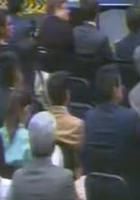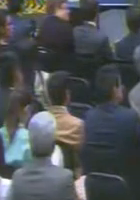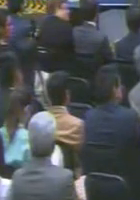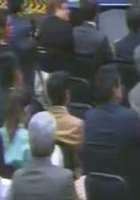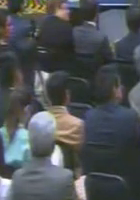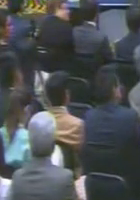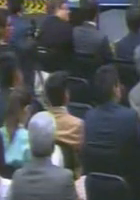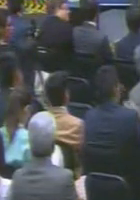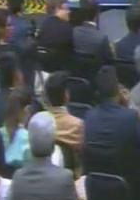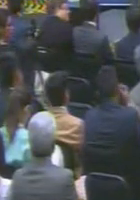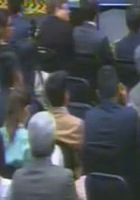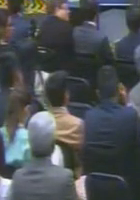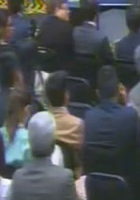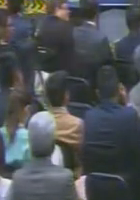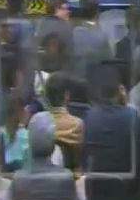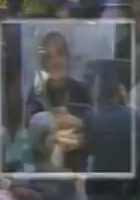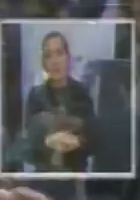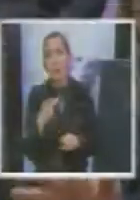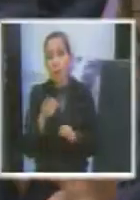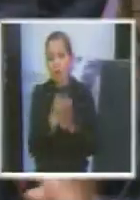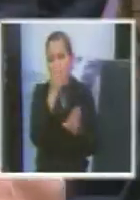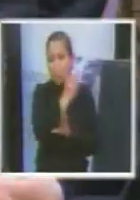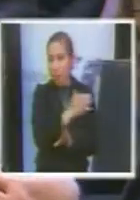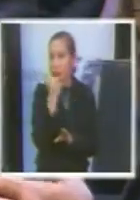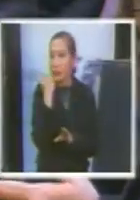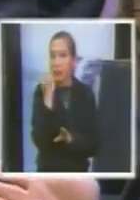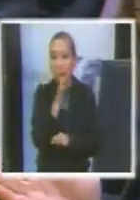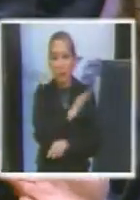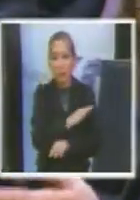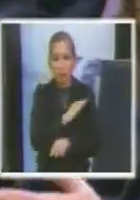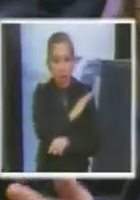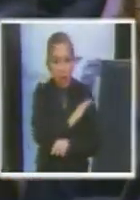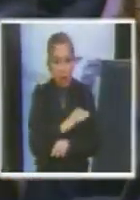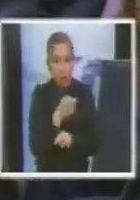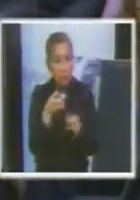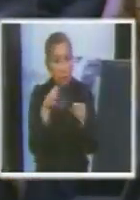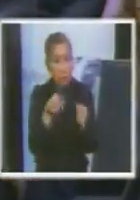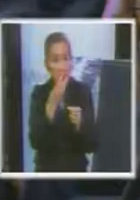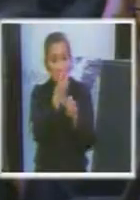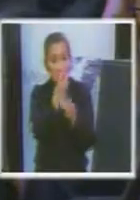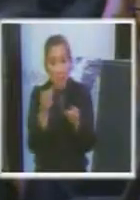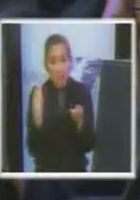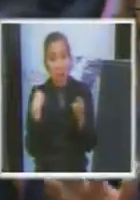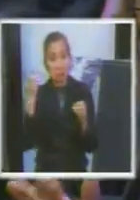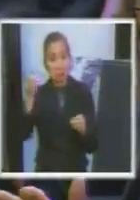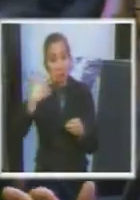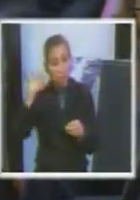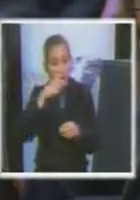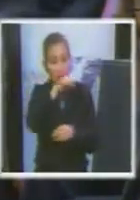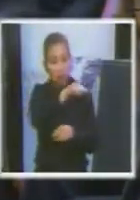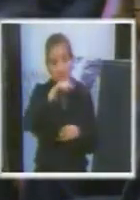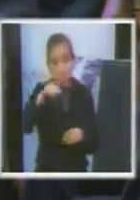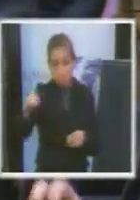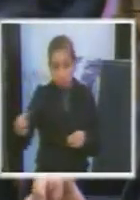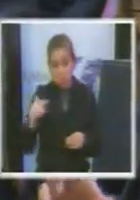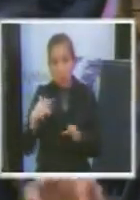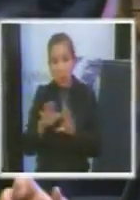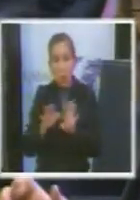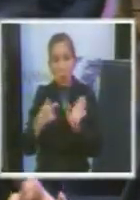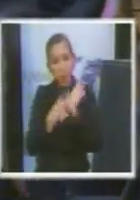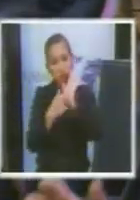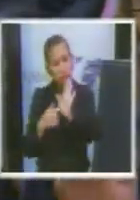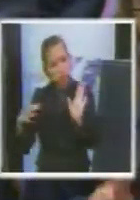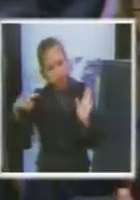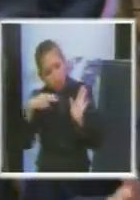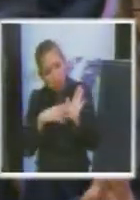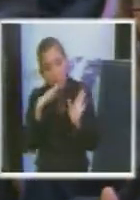de Ucrania. Pero antes de eso, quisiera felicitar la calidad de las tres ponencias. Creo que ustedes nos han dibujado un